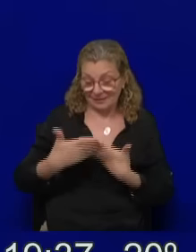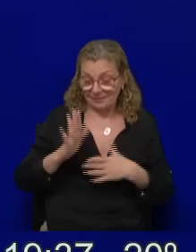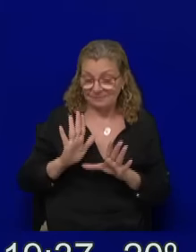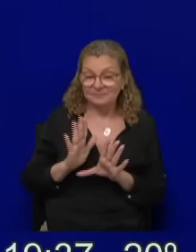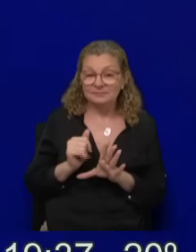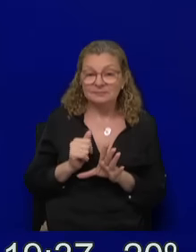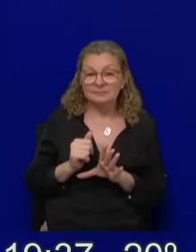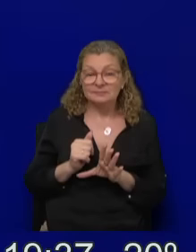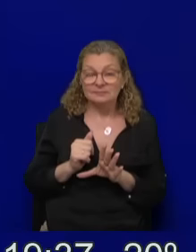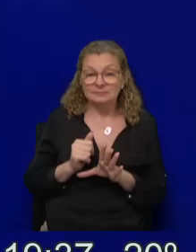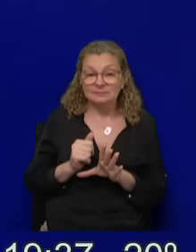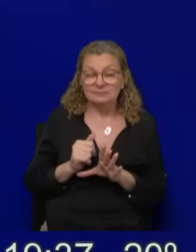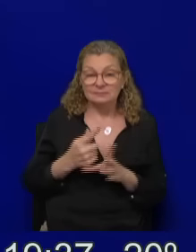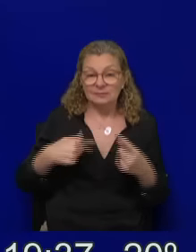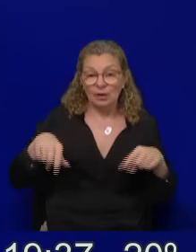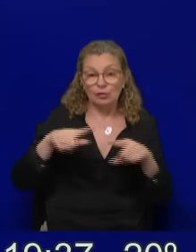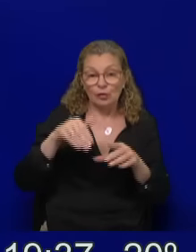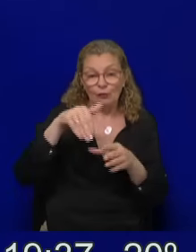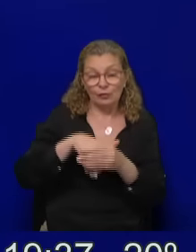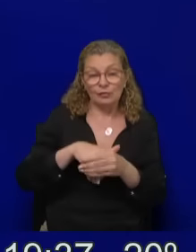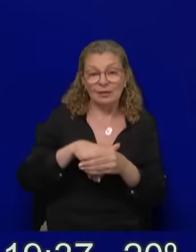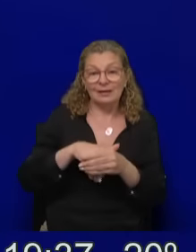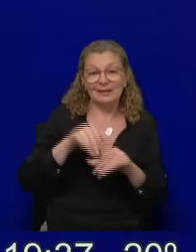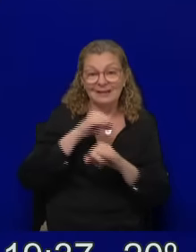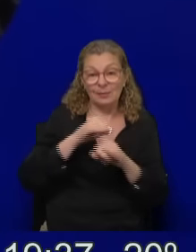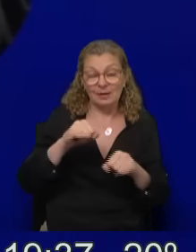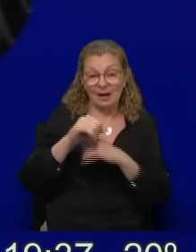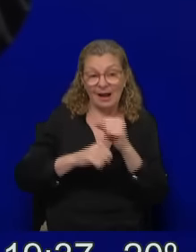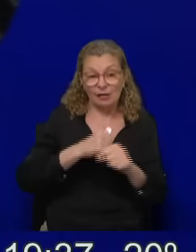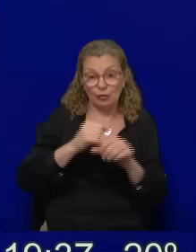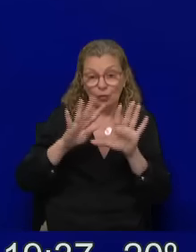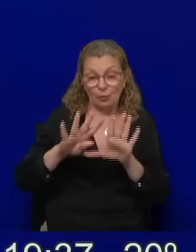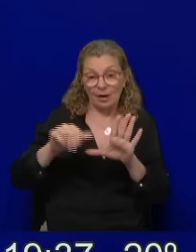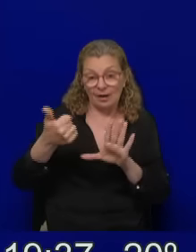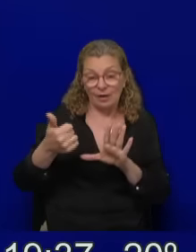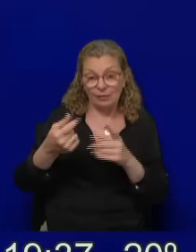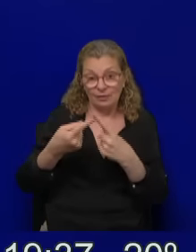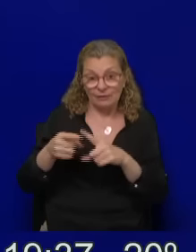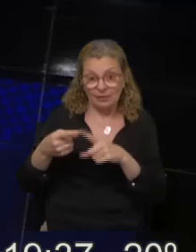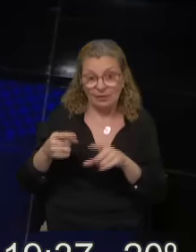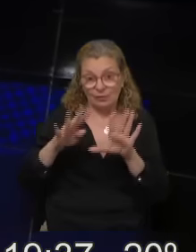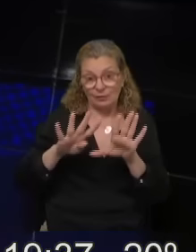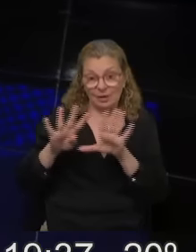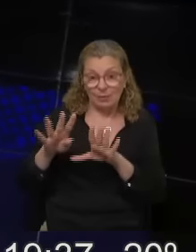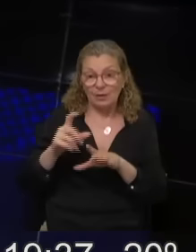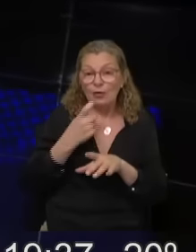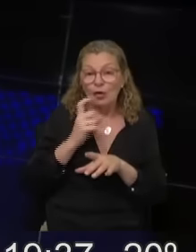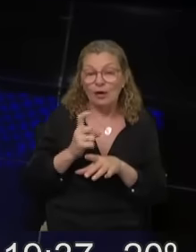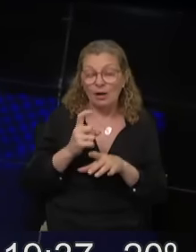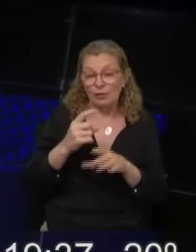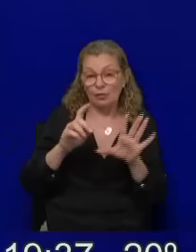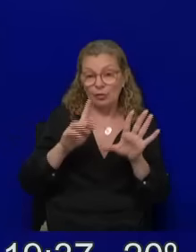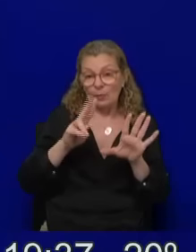ver. En todos los balotajes que terminaron en años con 9, lo ganaron partidos distintos. 99 Colorado, 2009 Frente